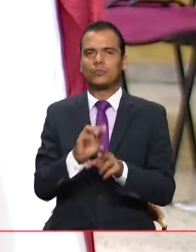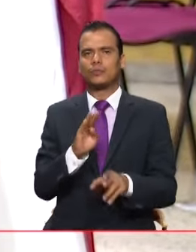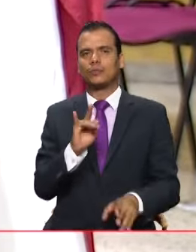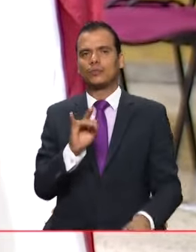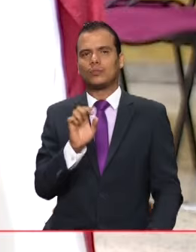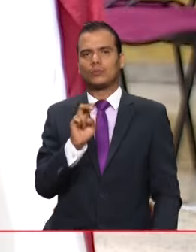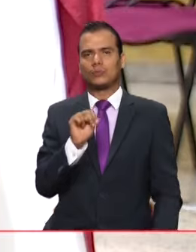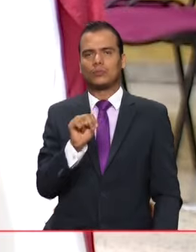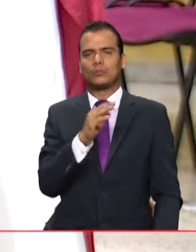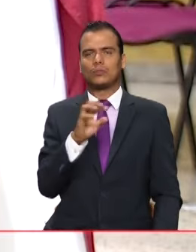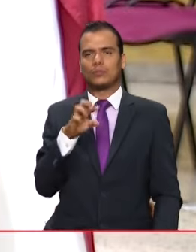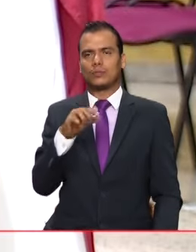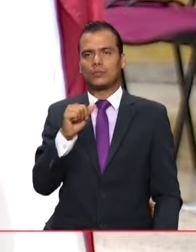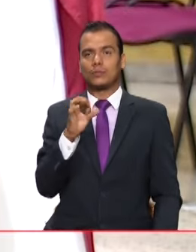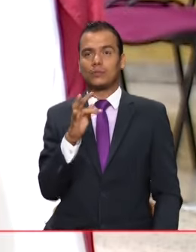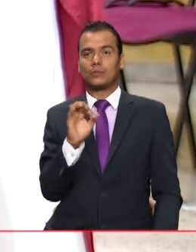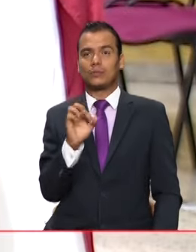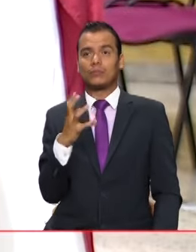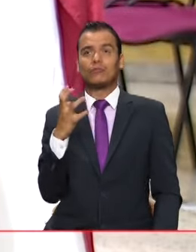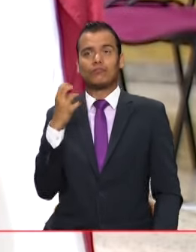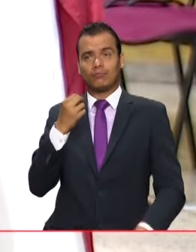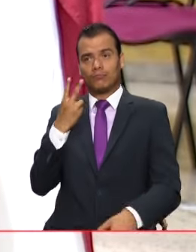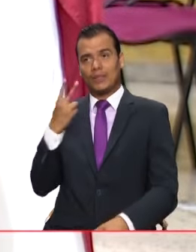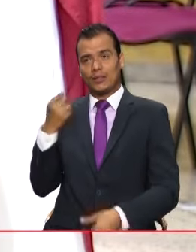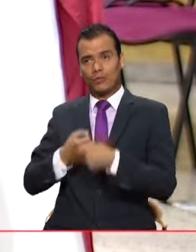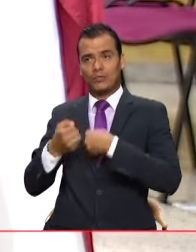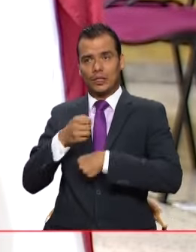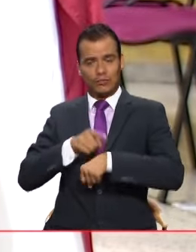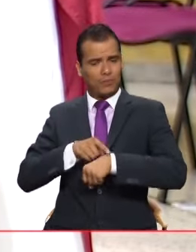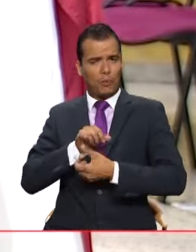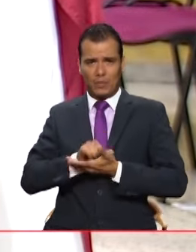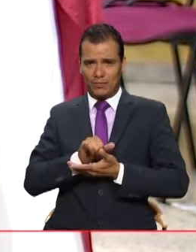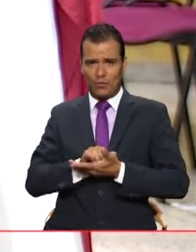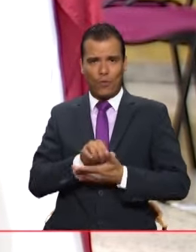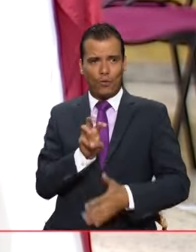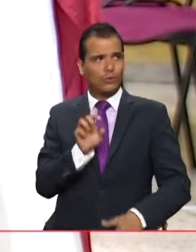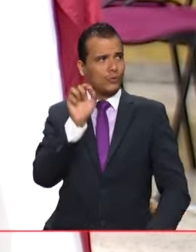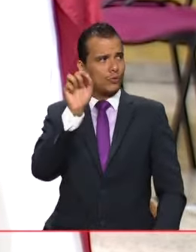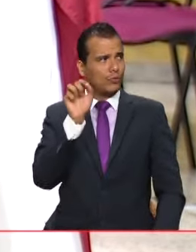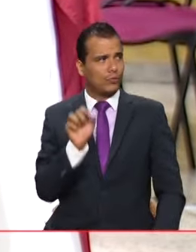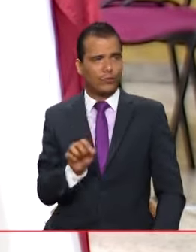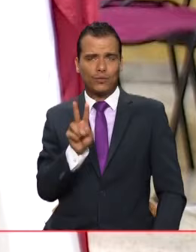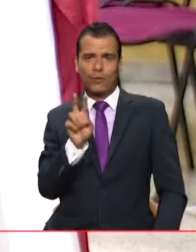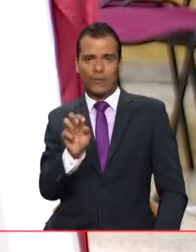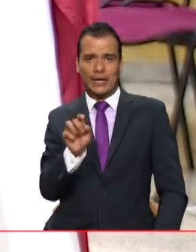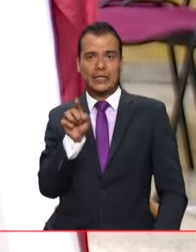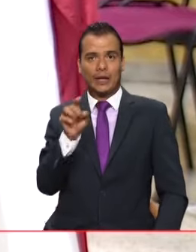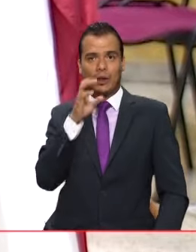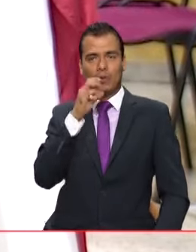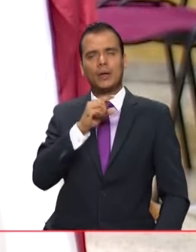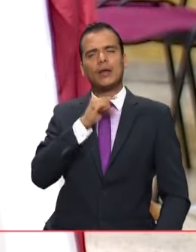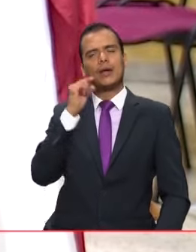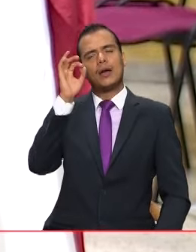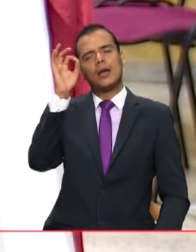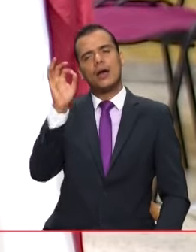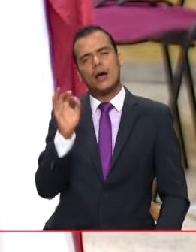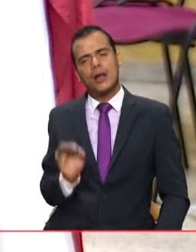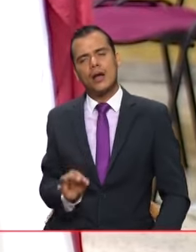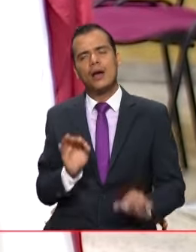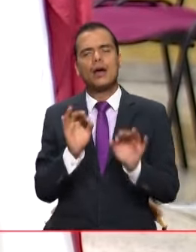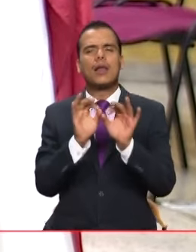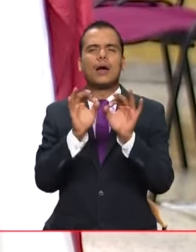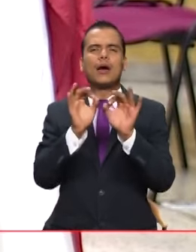exactamente 22 años a esta hora monseñor Isaías Duarte cancino celebraba su última eucaristía donde